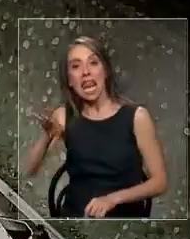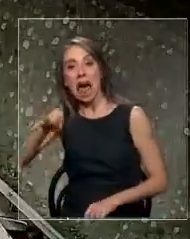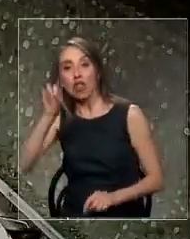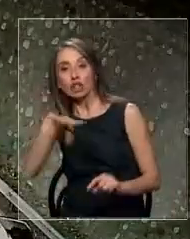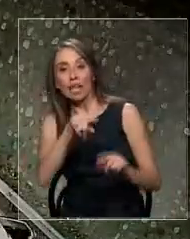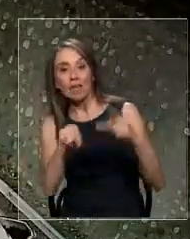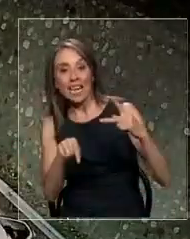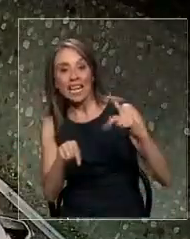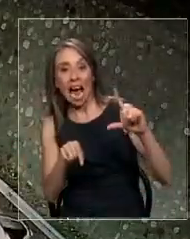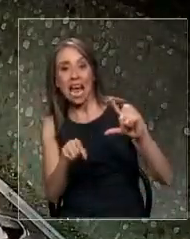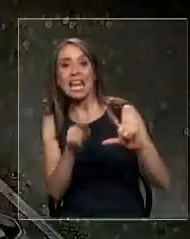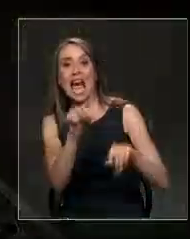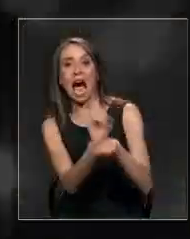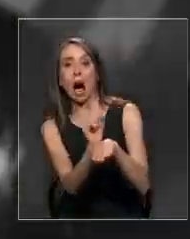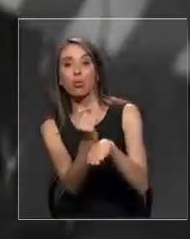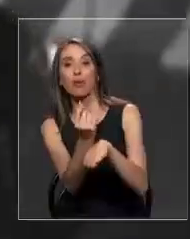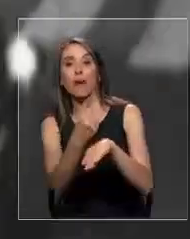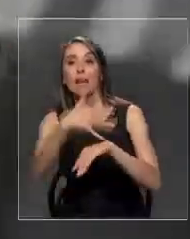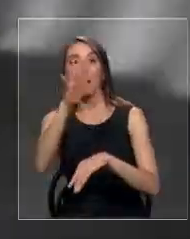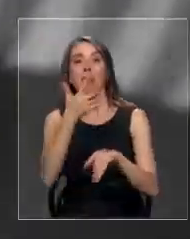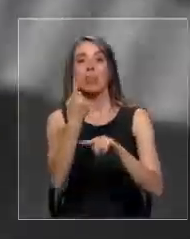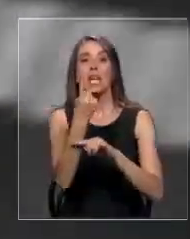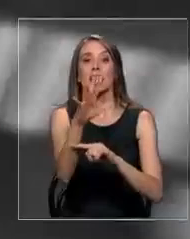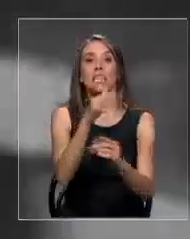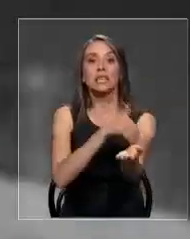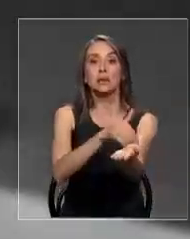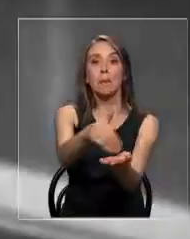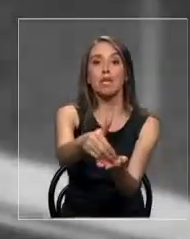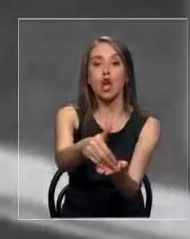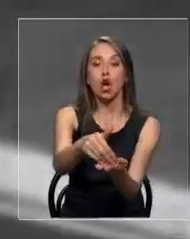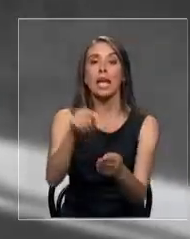o igual a los 15 millones de pesos.